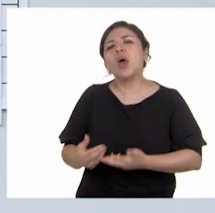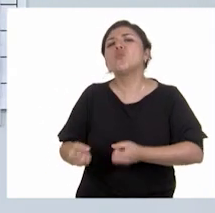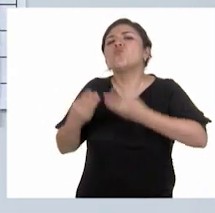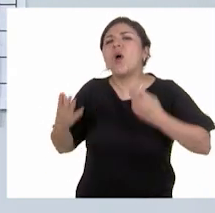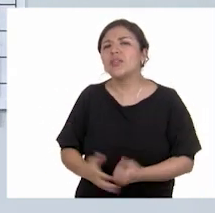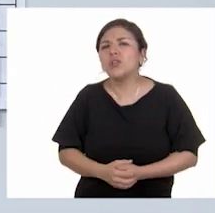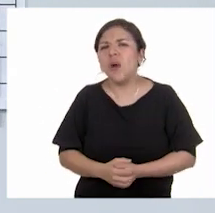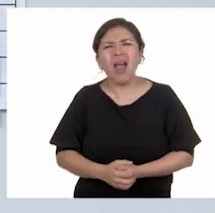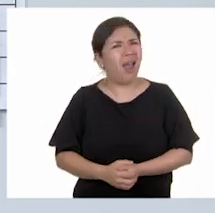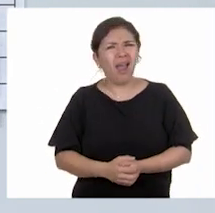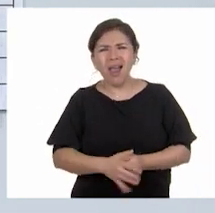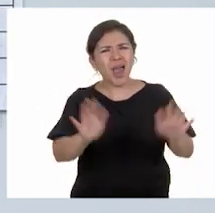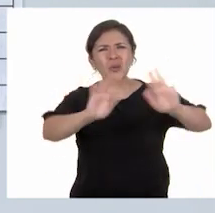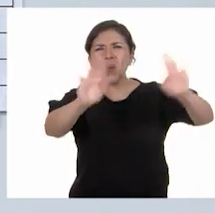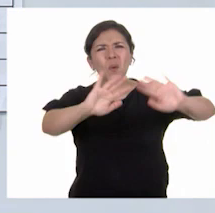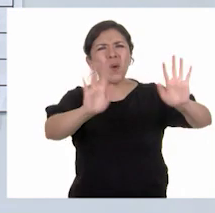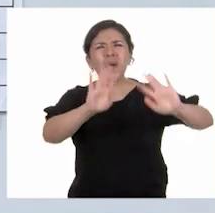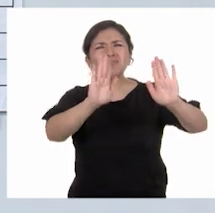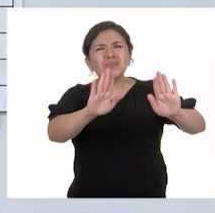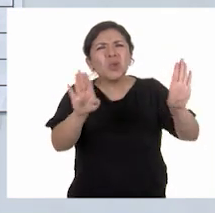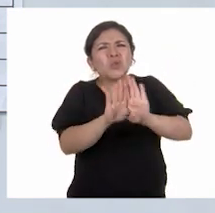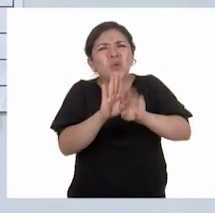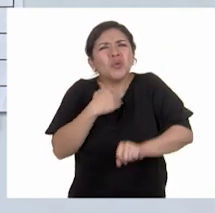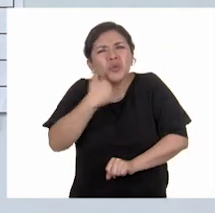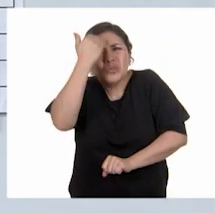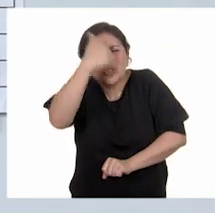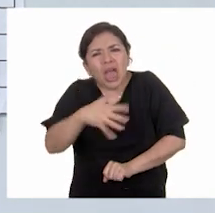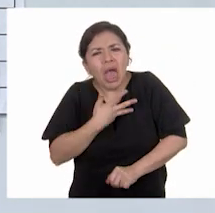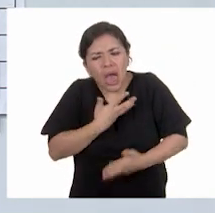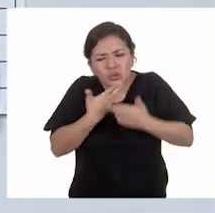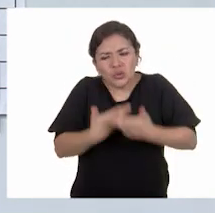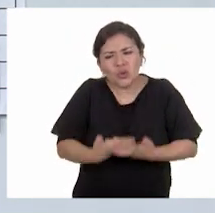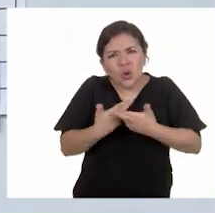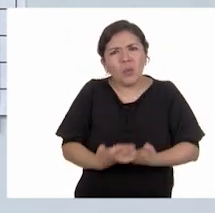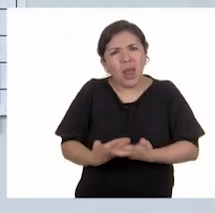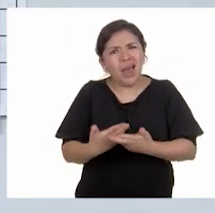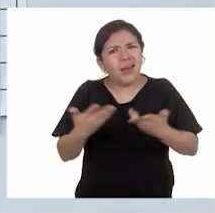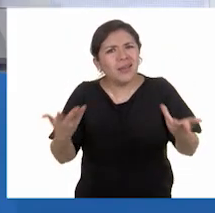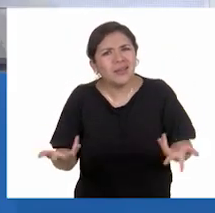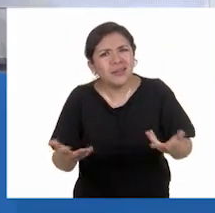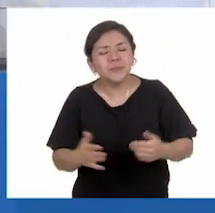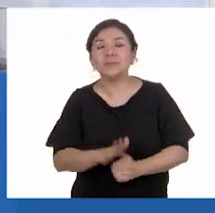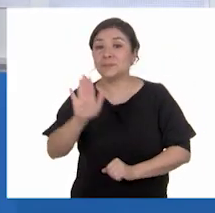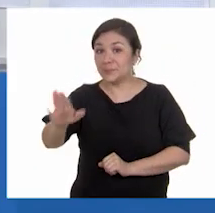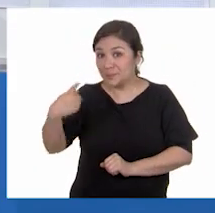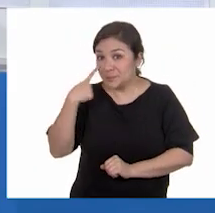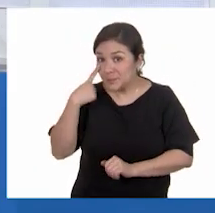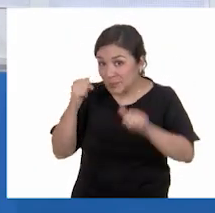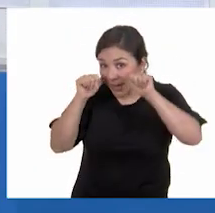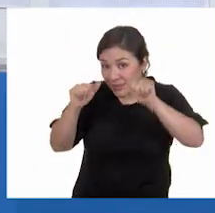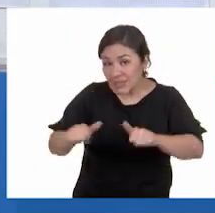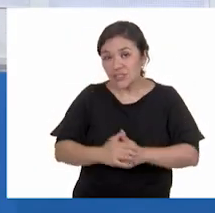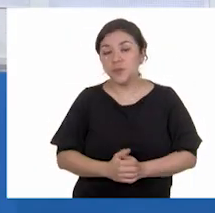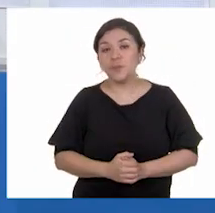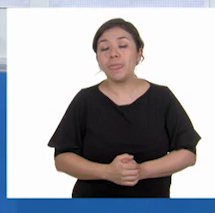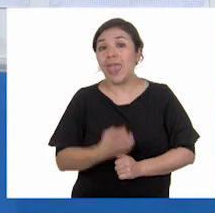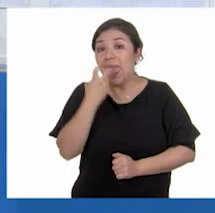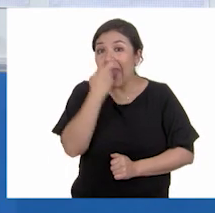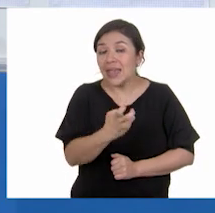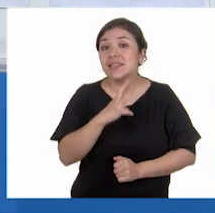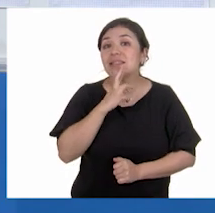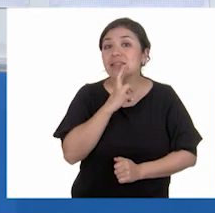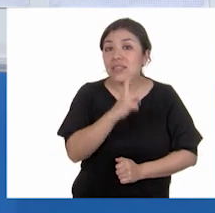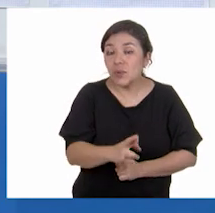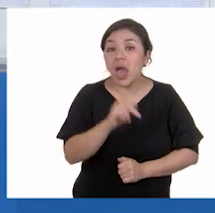Oiga, maestra, no, ¿cómo le hago para saber cuántos le sobraron? Fíjense muy bien, el